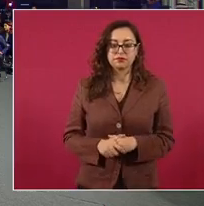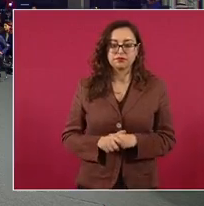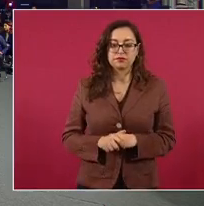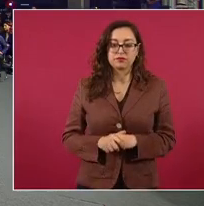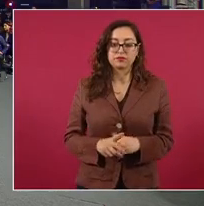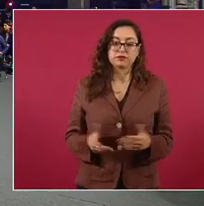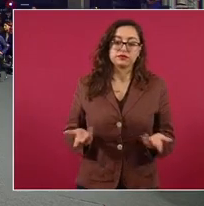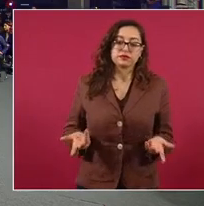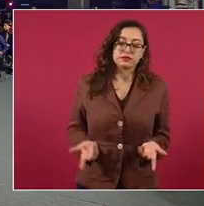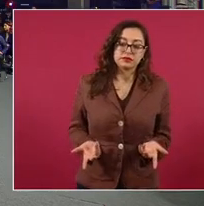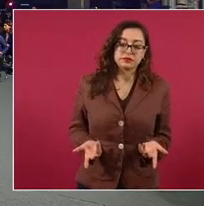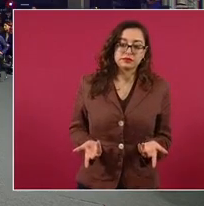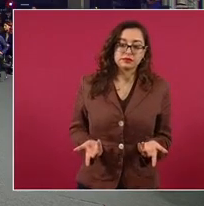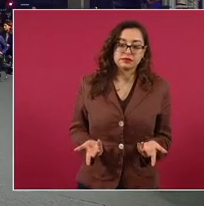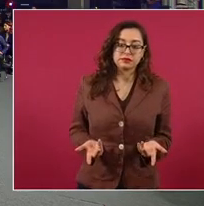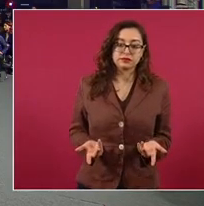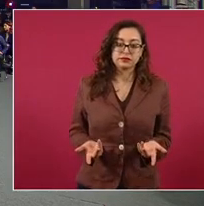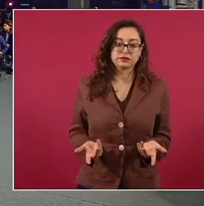Entonces,